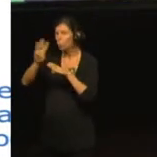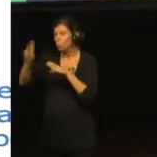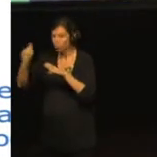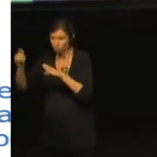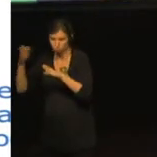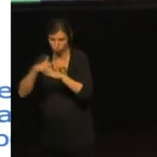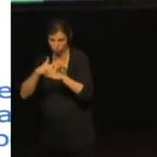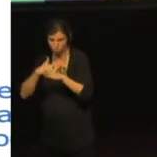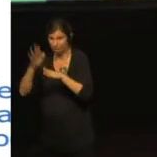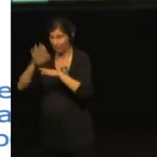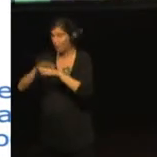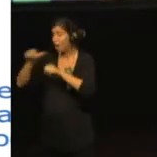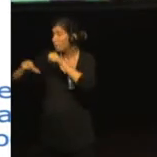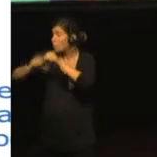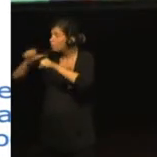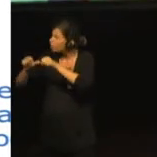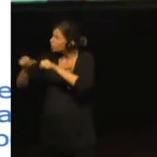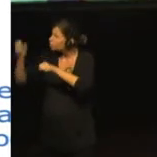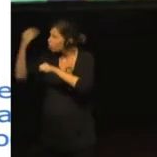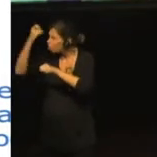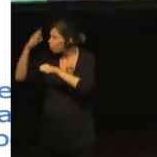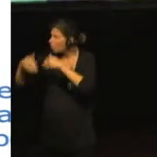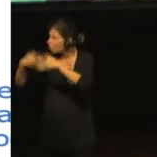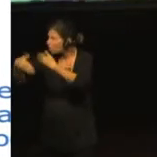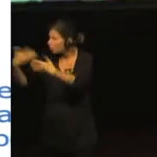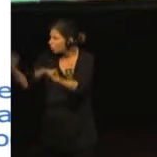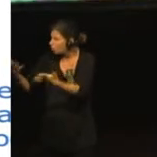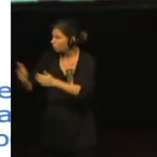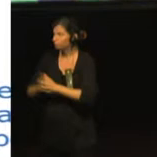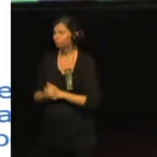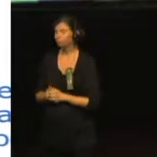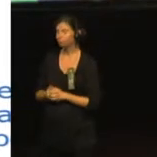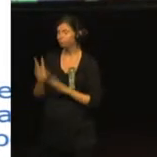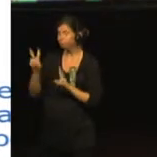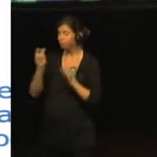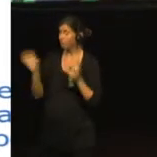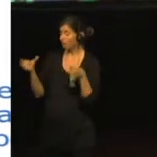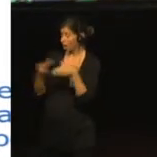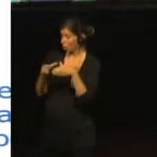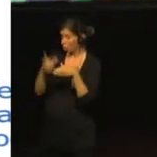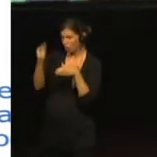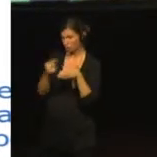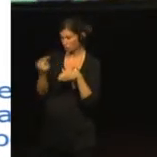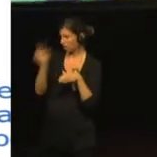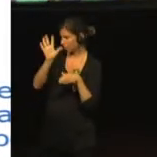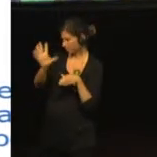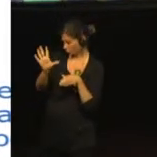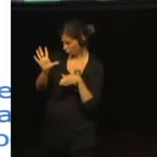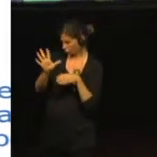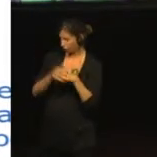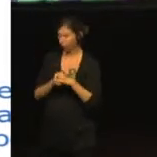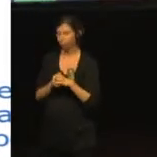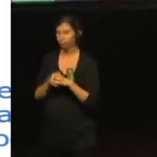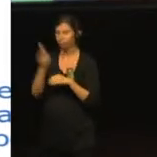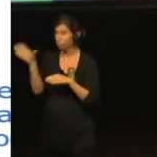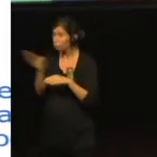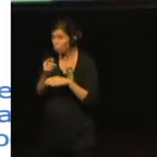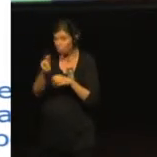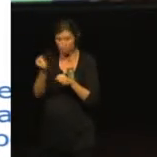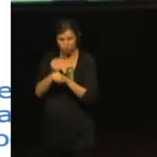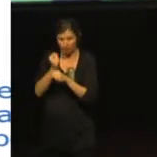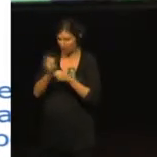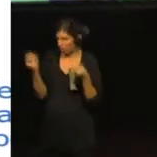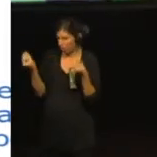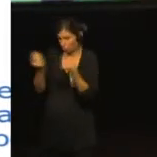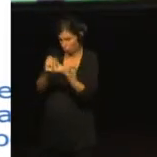realizado. Respecto a las reuniones, tuvimos 5 reuniones conjuntas donde todos trabajamos al unísono. La primera reunión